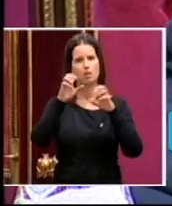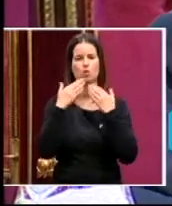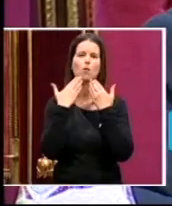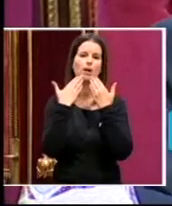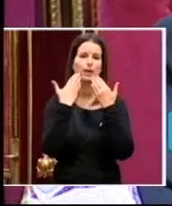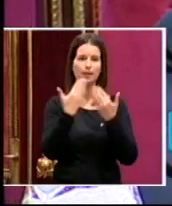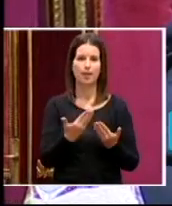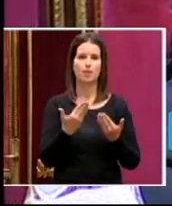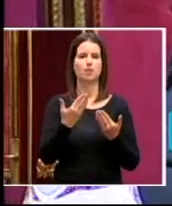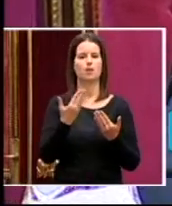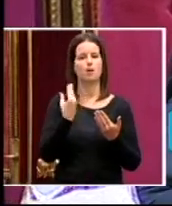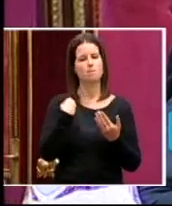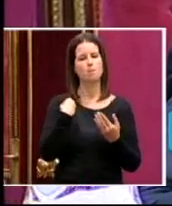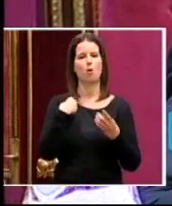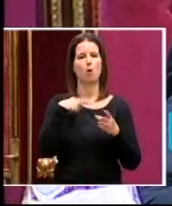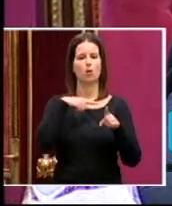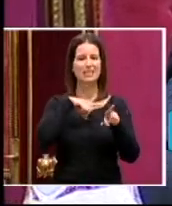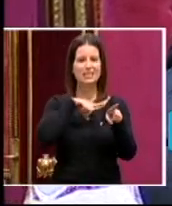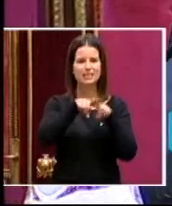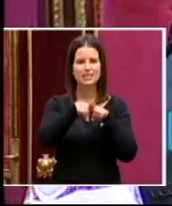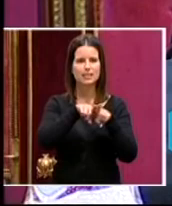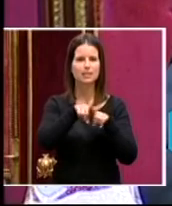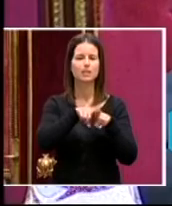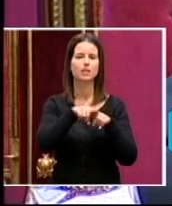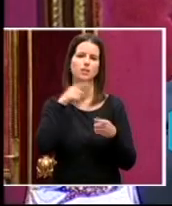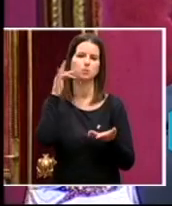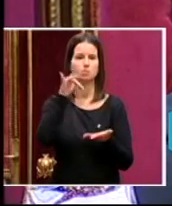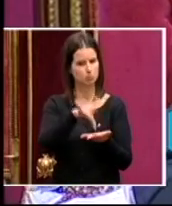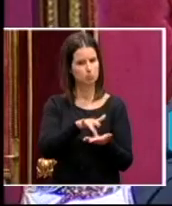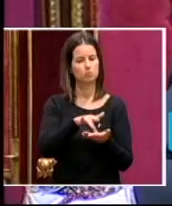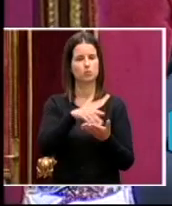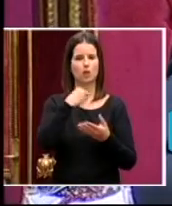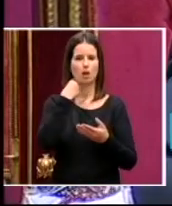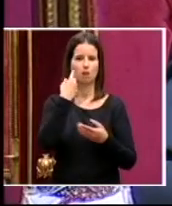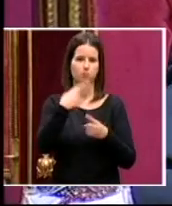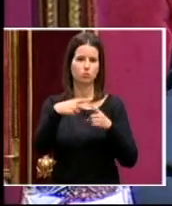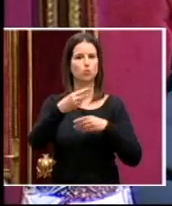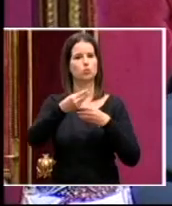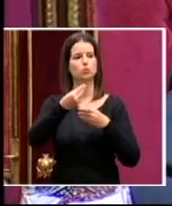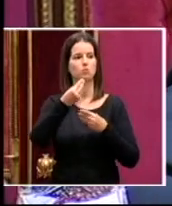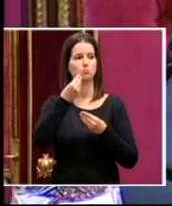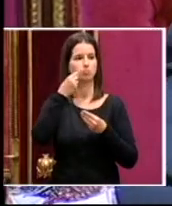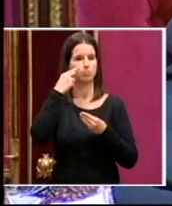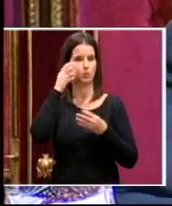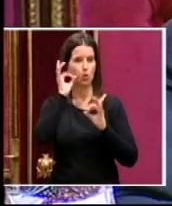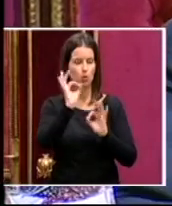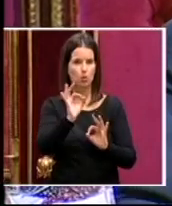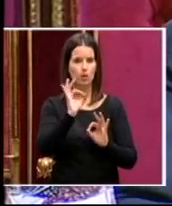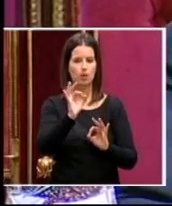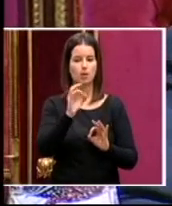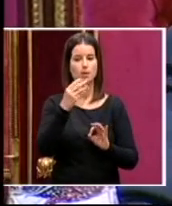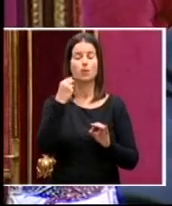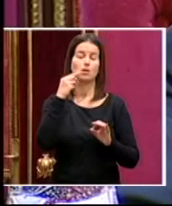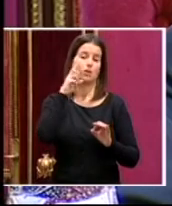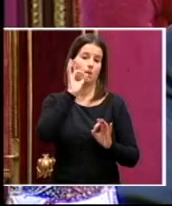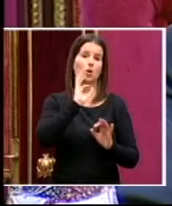agradecen las críticas cuando se hacen en unos términos razonables. Obviamente, el expediente hubo